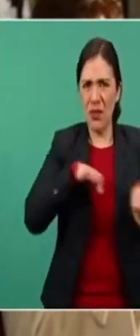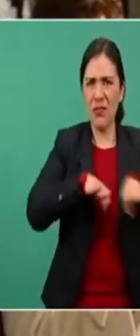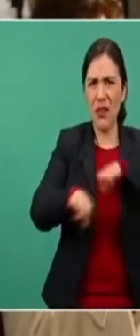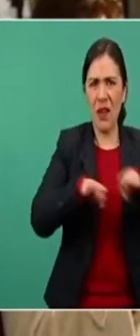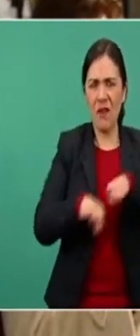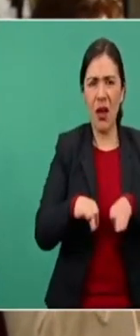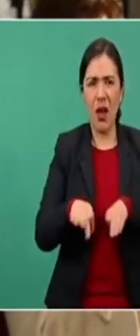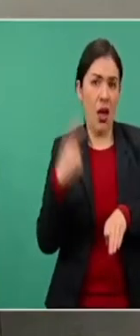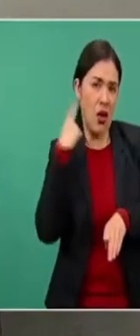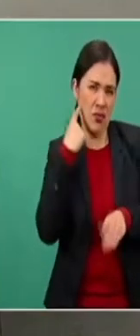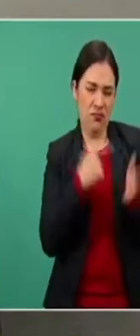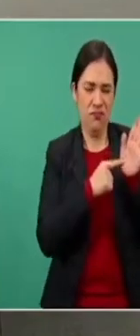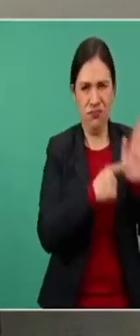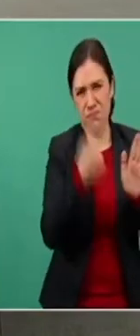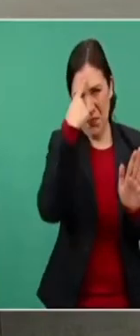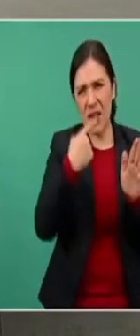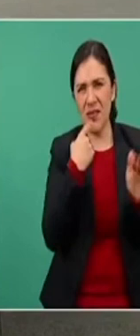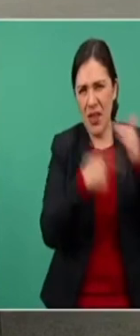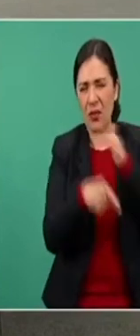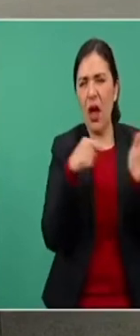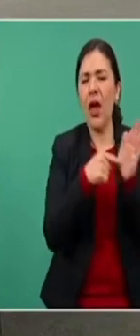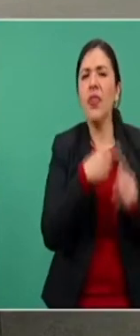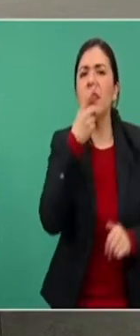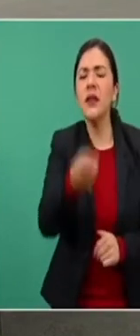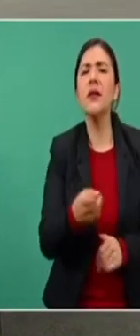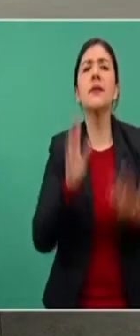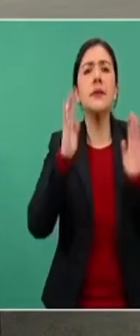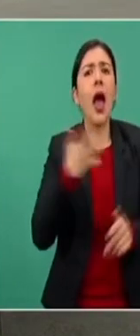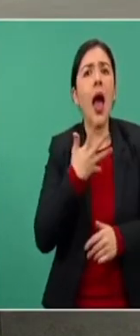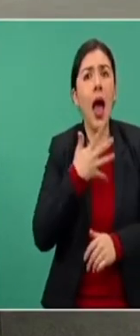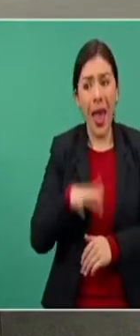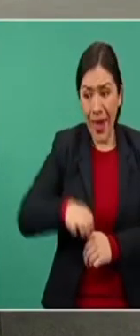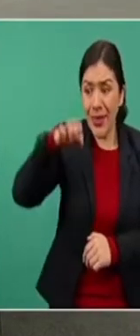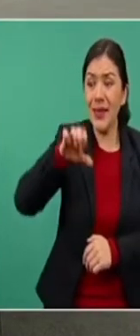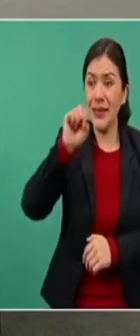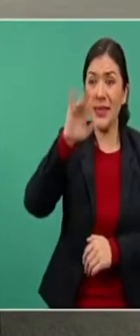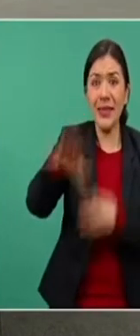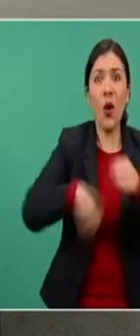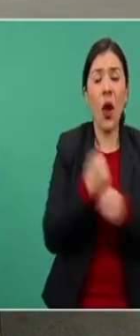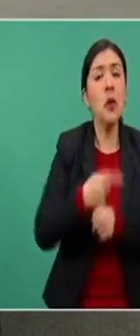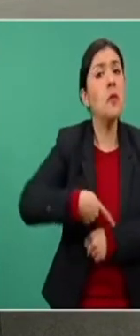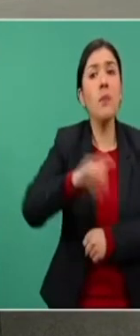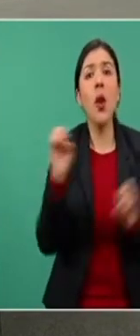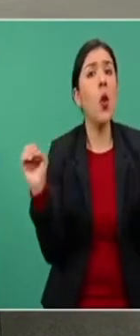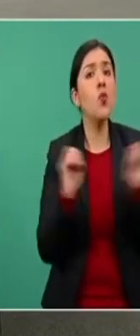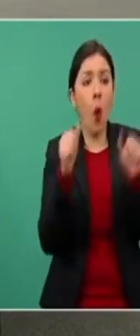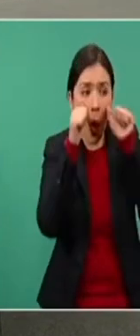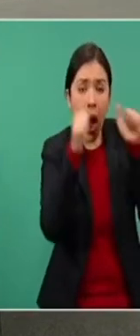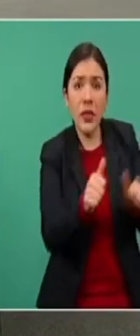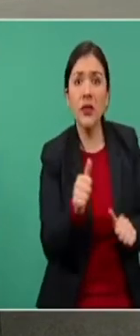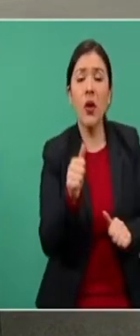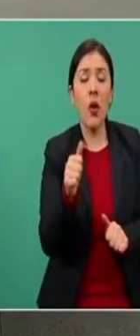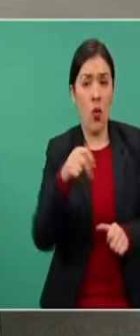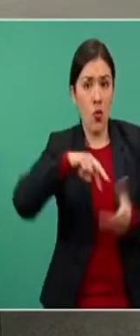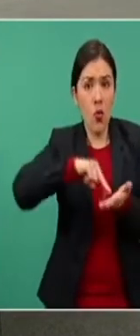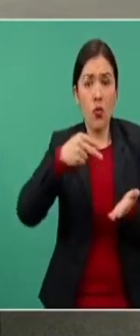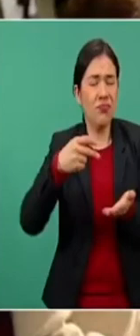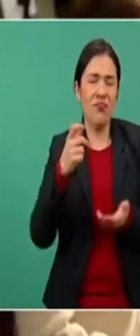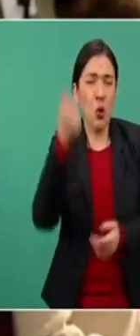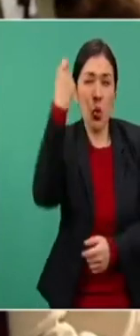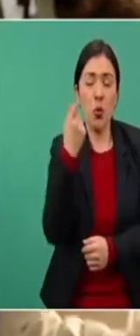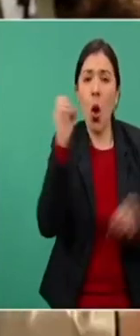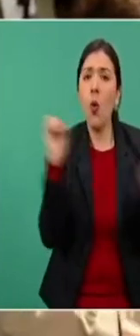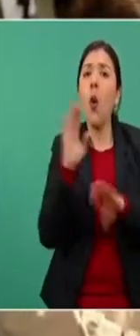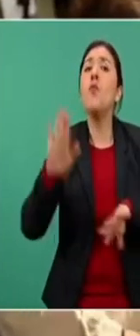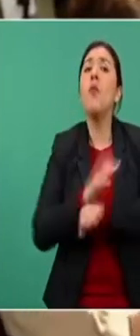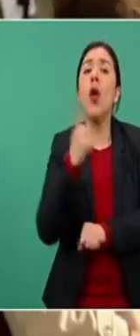según las denuncias que hemos obtenido en Contralínea, que ya tienen más de 65 años y no los jubilan precisamente por estas vacantes. Pues si se